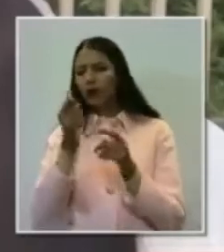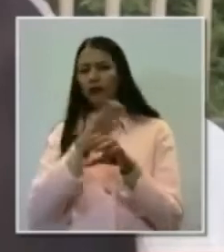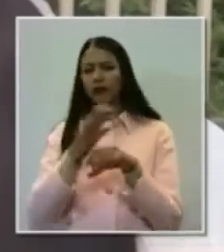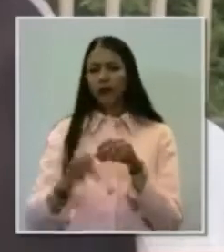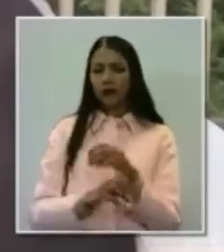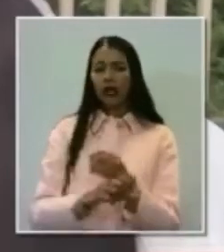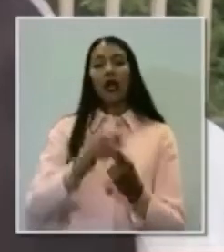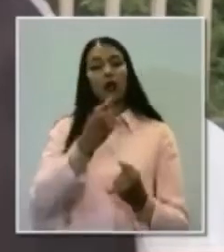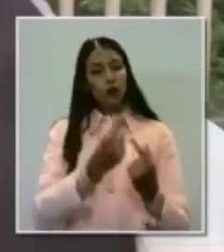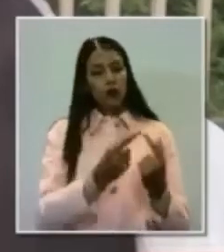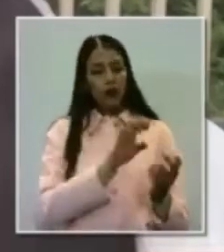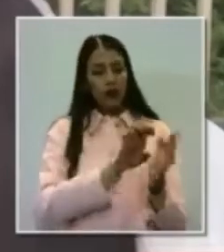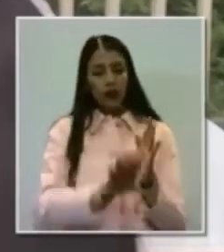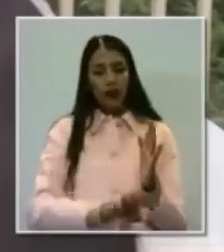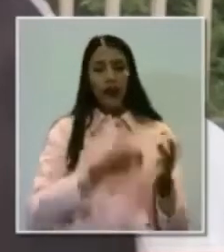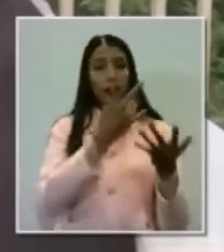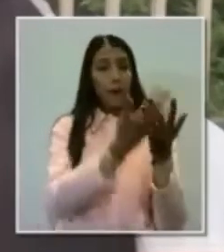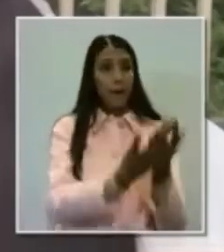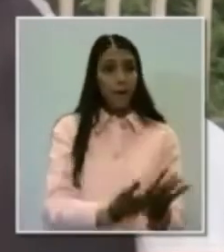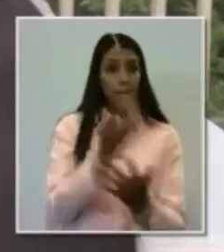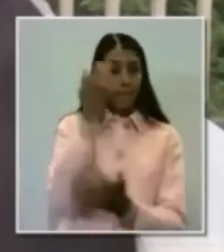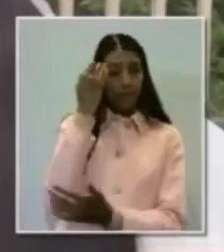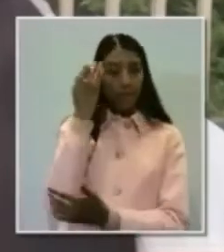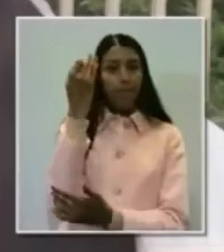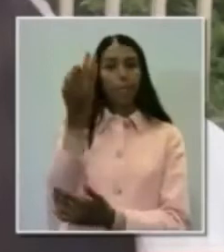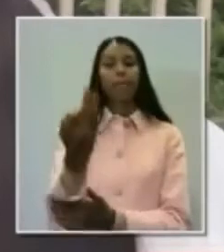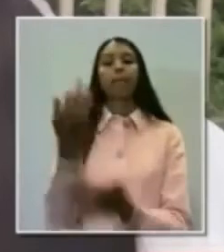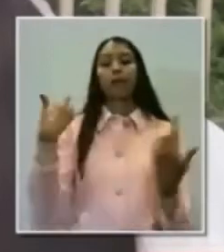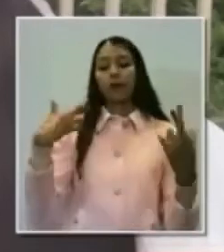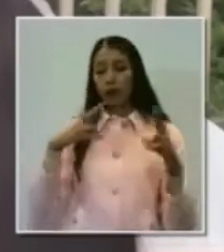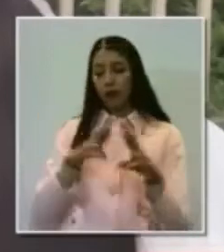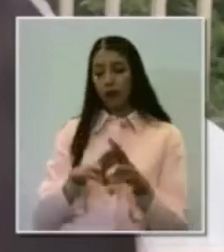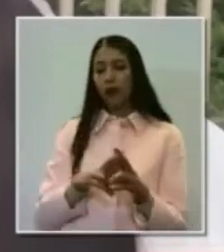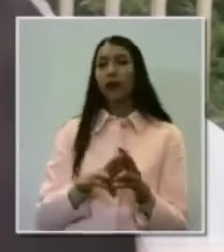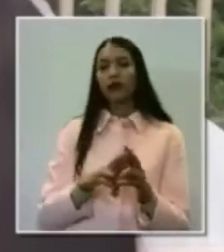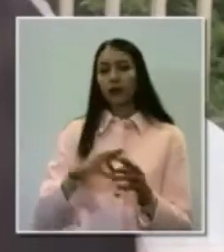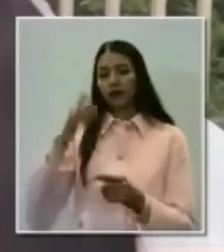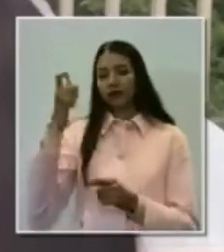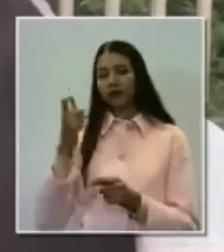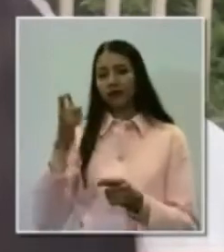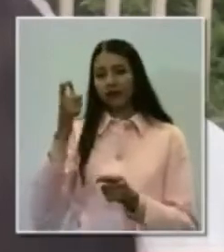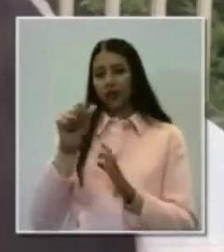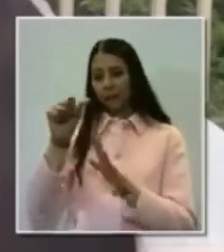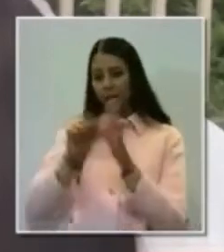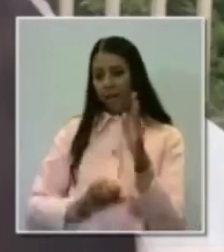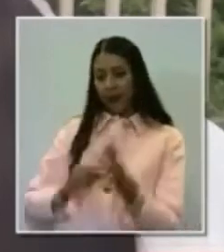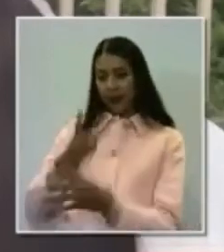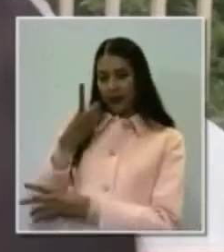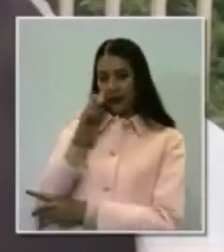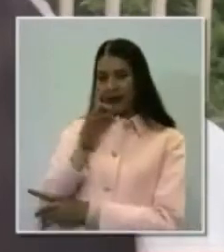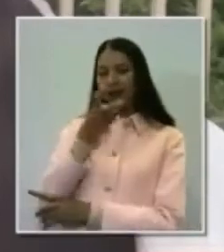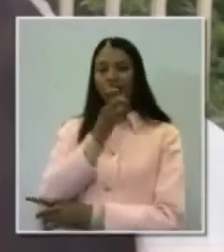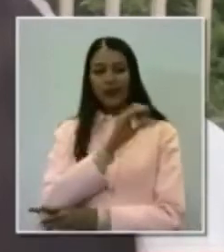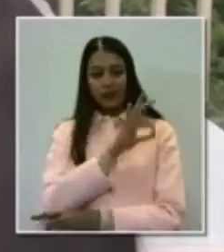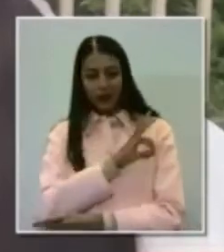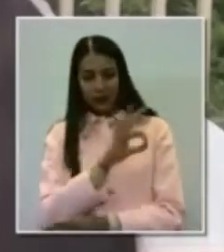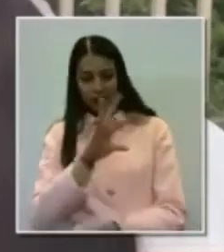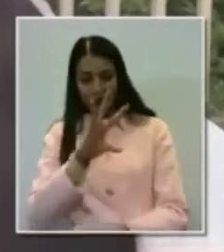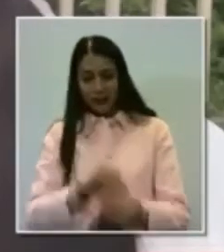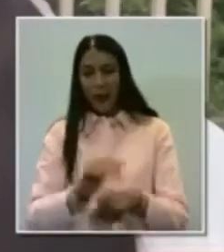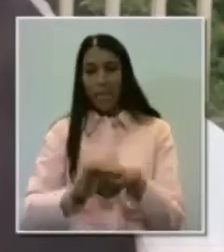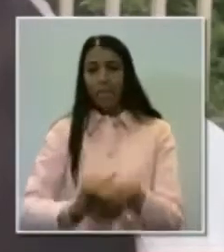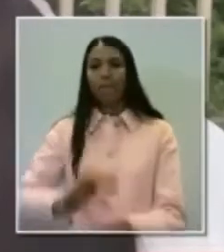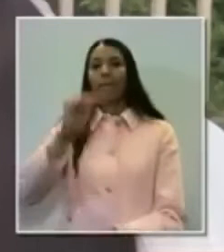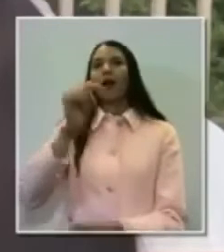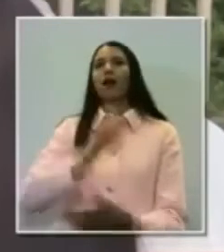que tendremos que esperar, por ejemplo, los tiempos. En general, los maestros se jubilan en el mes de diciembre y eso lo que nos permitirá es tener